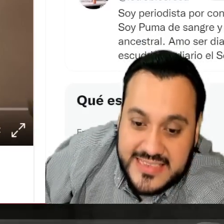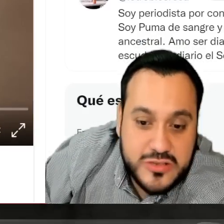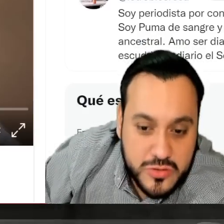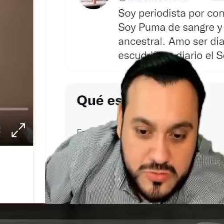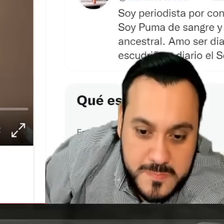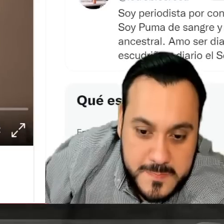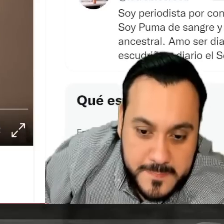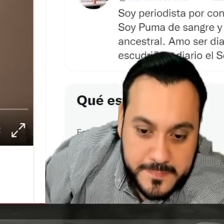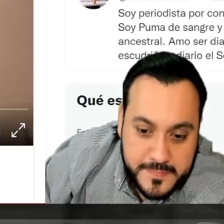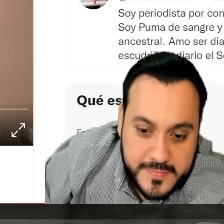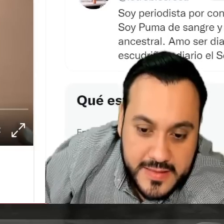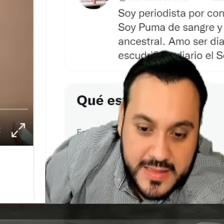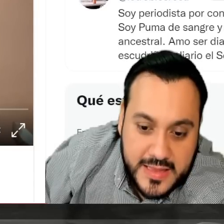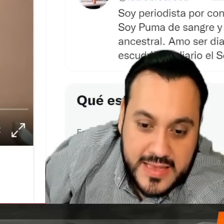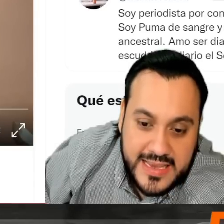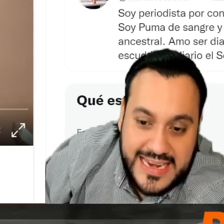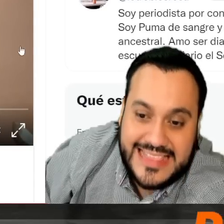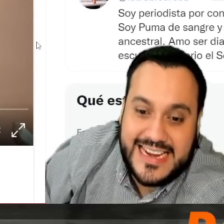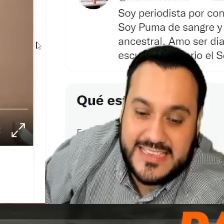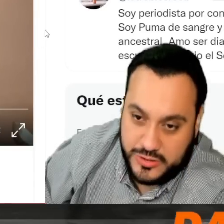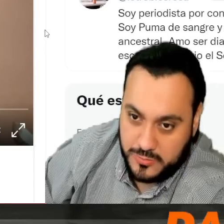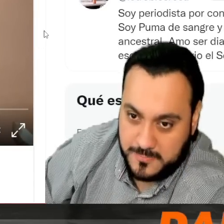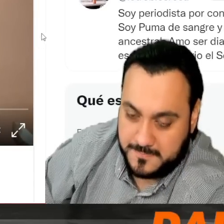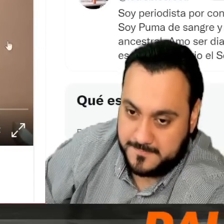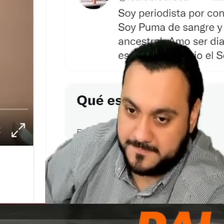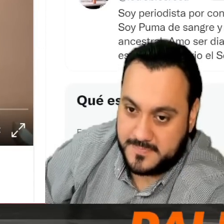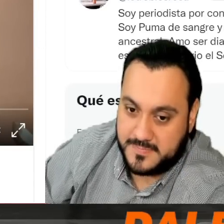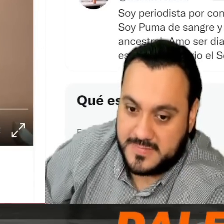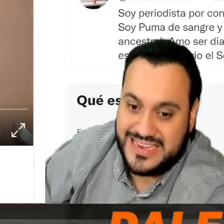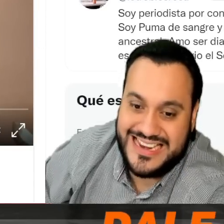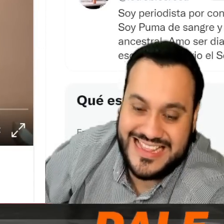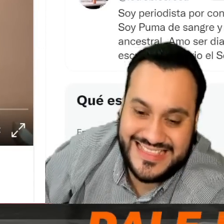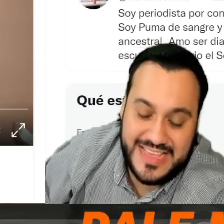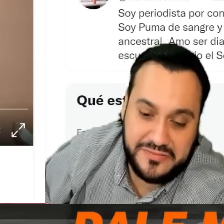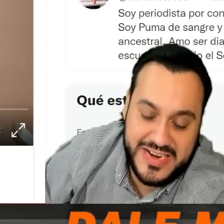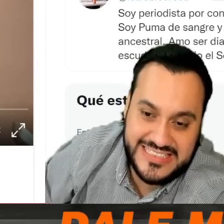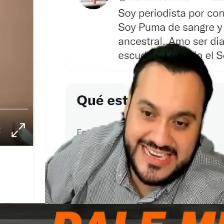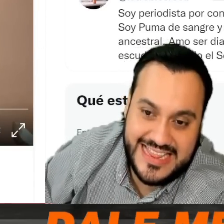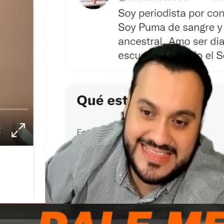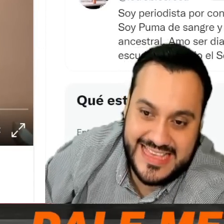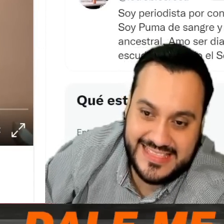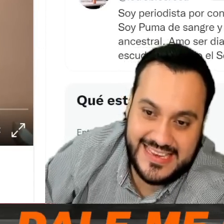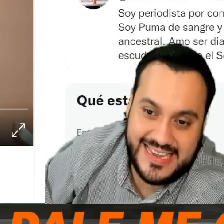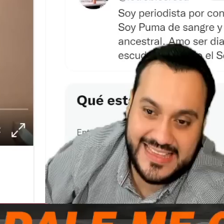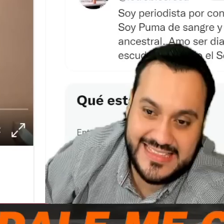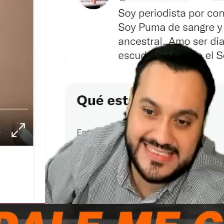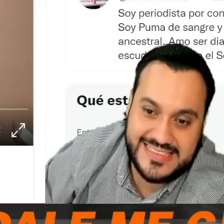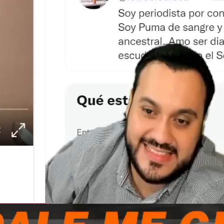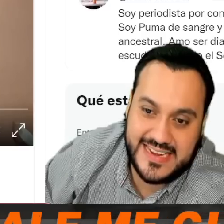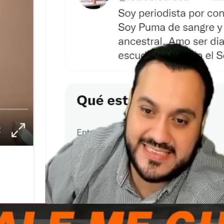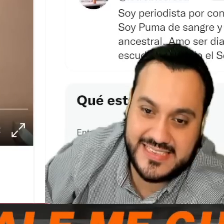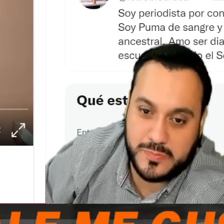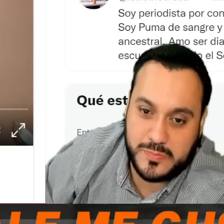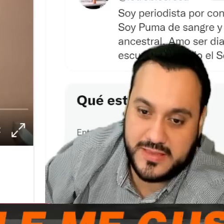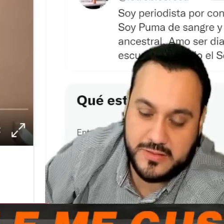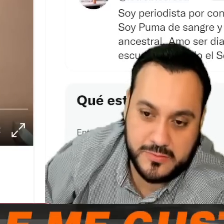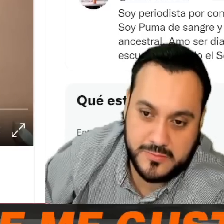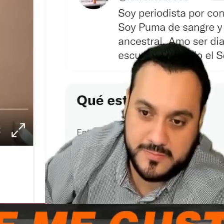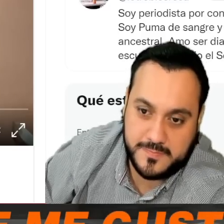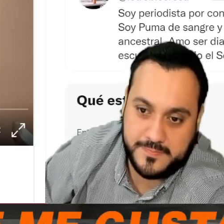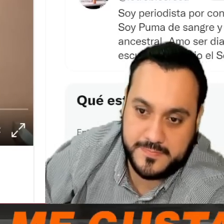así son la traición y la falsa lealtad de la que dice es tener hacia tu